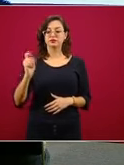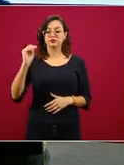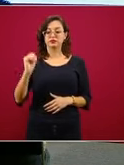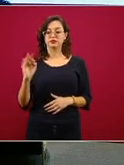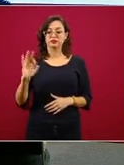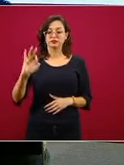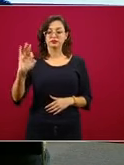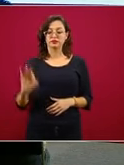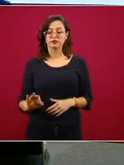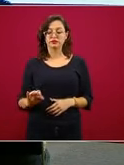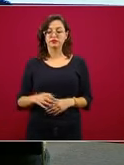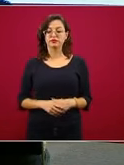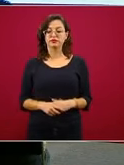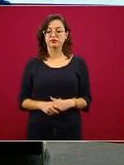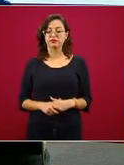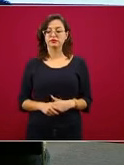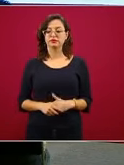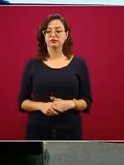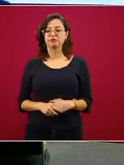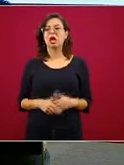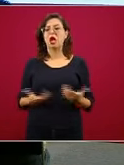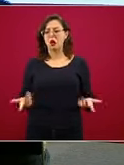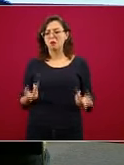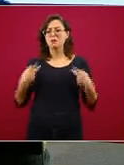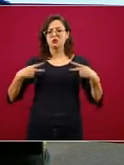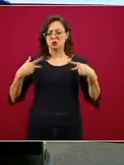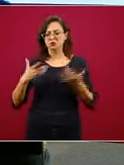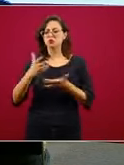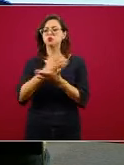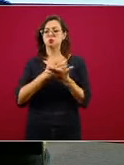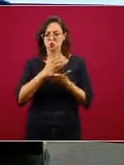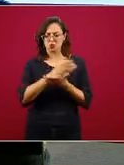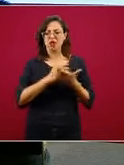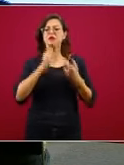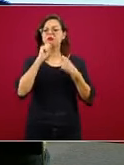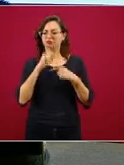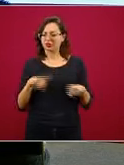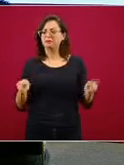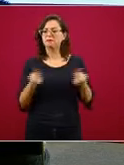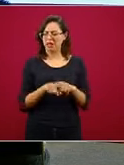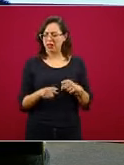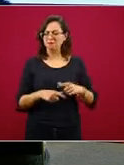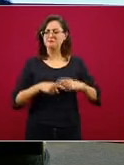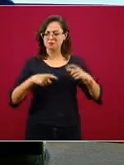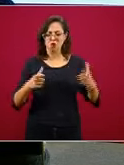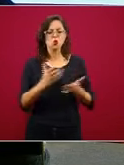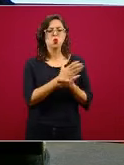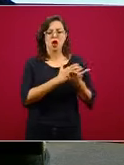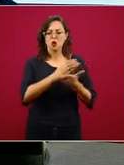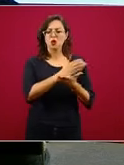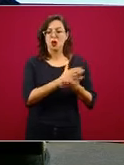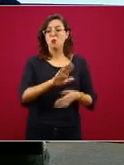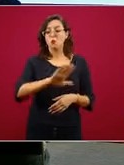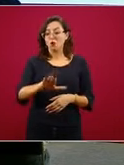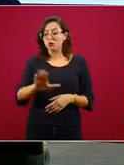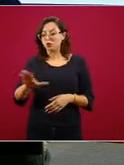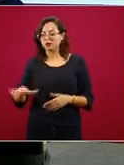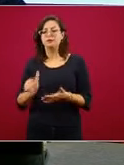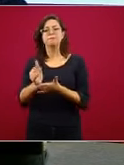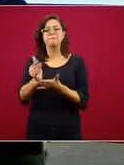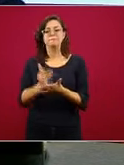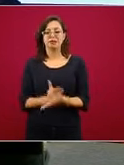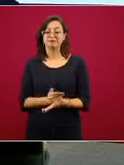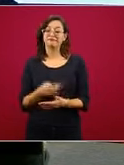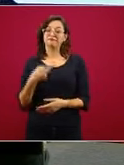29%. La recuperación afortunadamente también va creciendo, por supuesto, y la mortalidad ha descendido. Pero esta